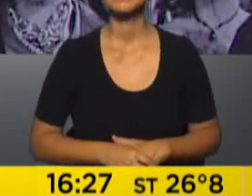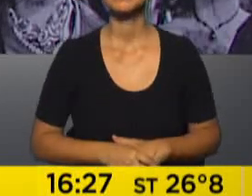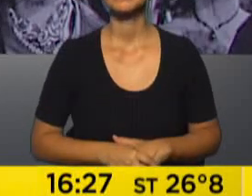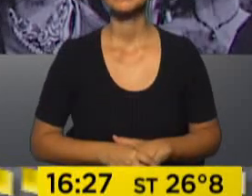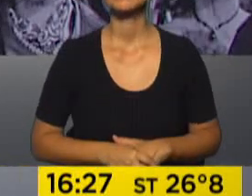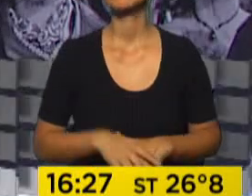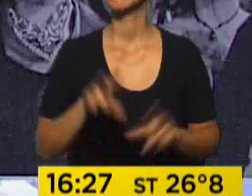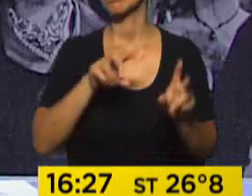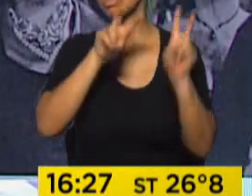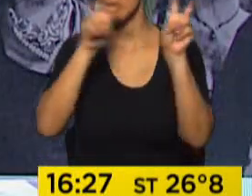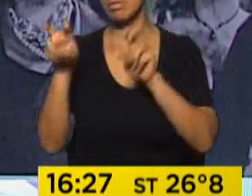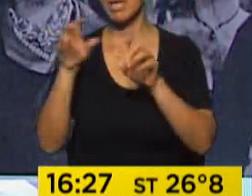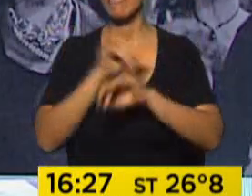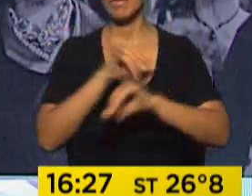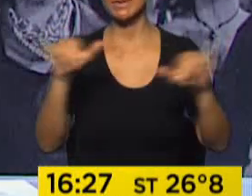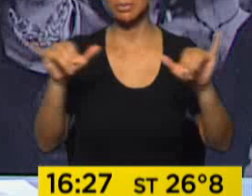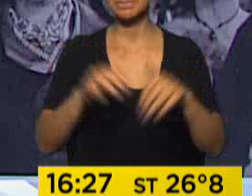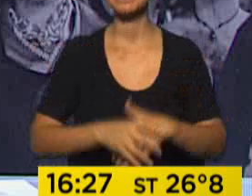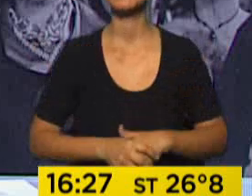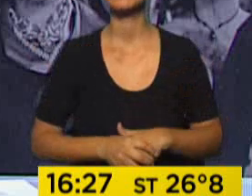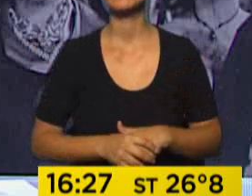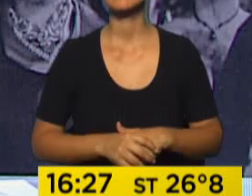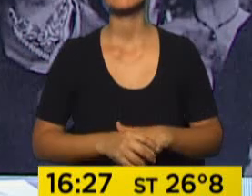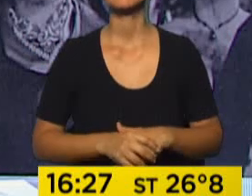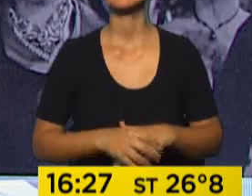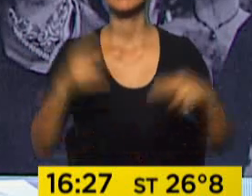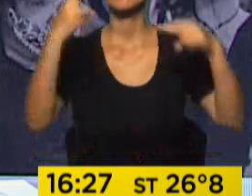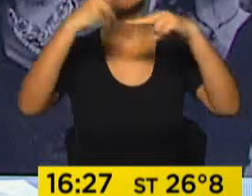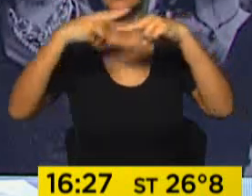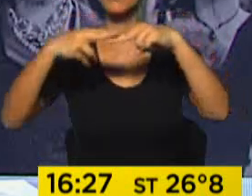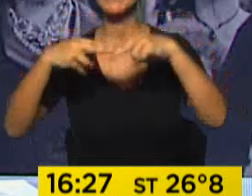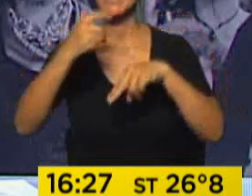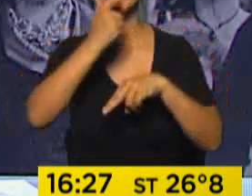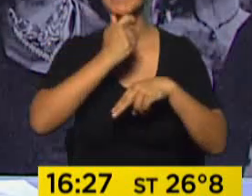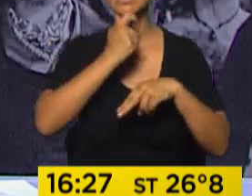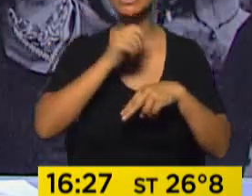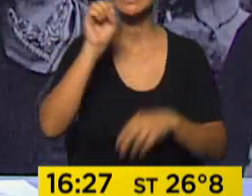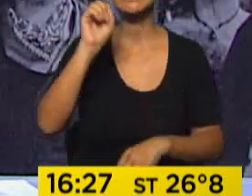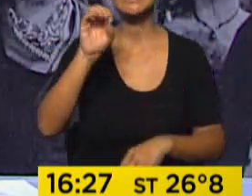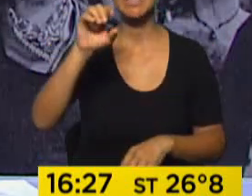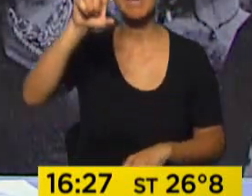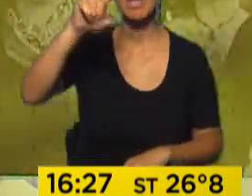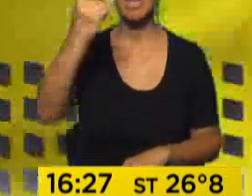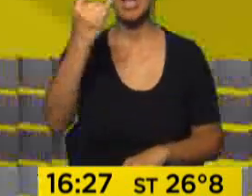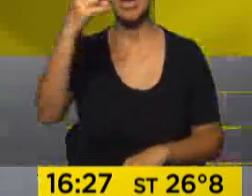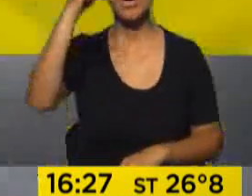más información, en este caso para contarles que presentan el documental mendocino Cuerpos Marcados.